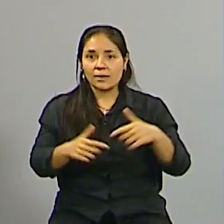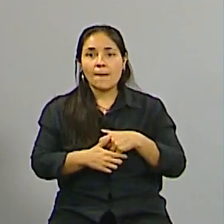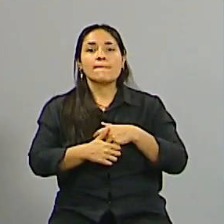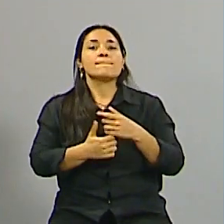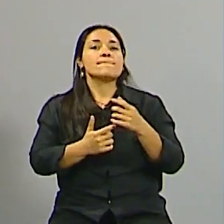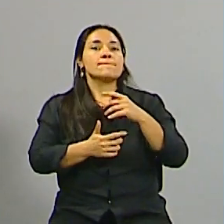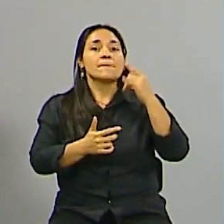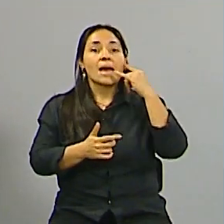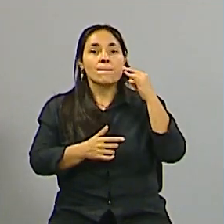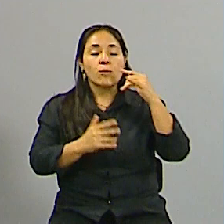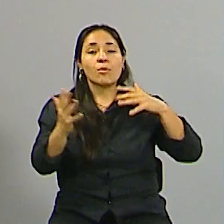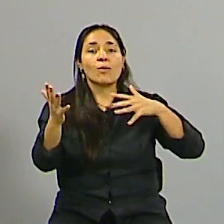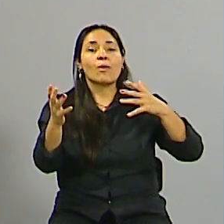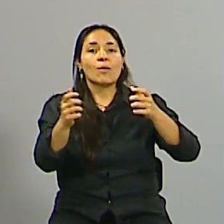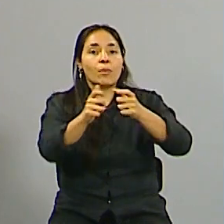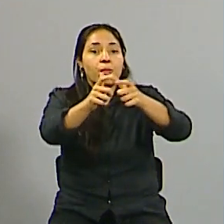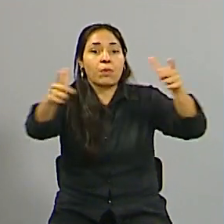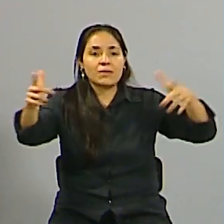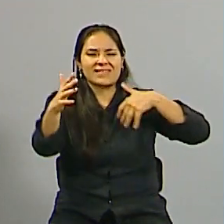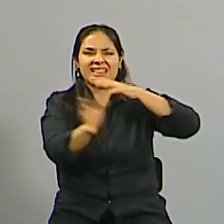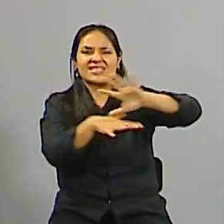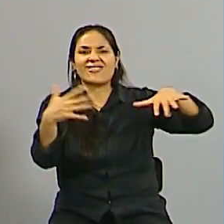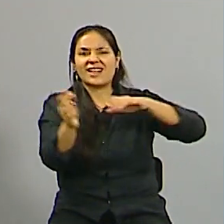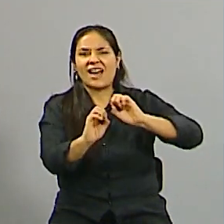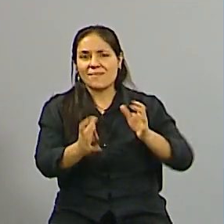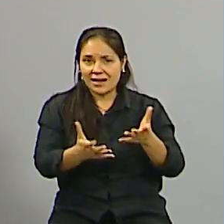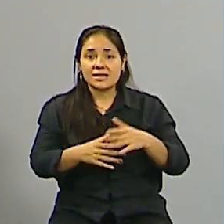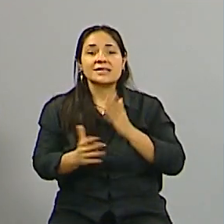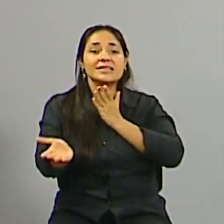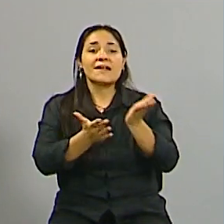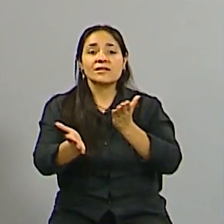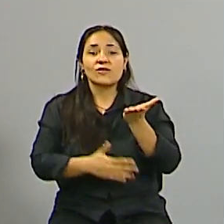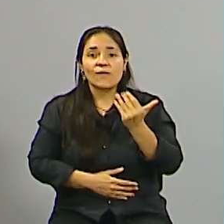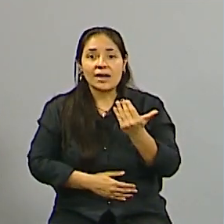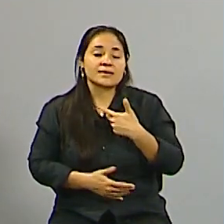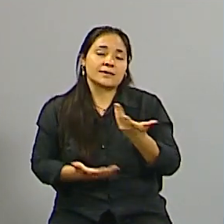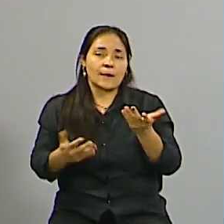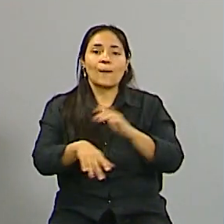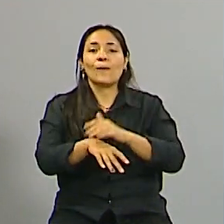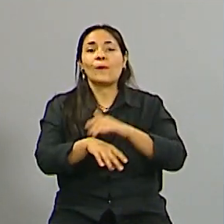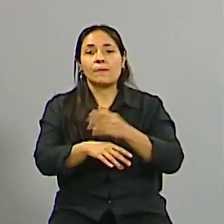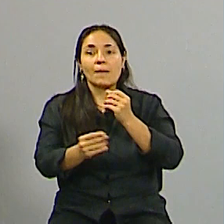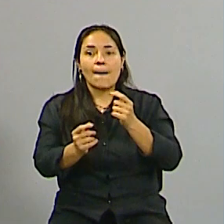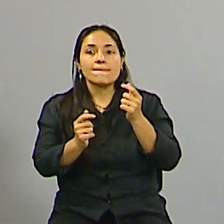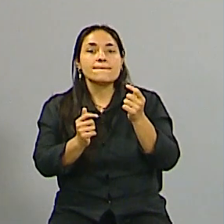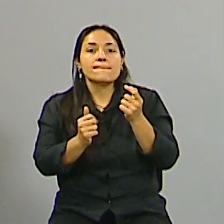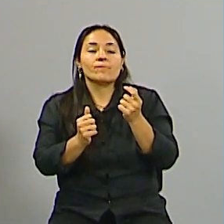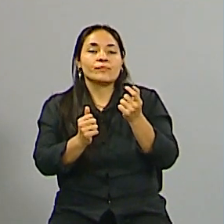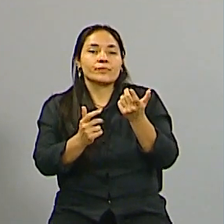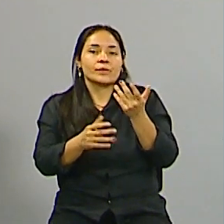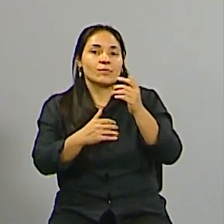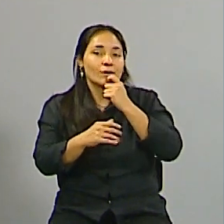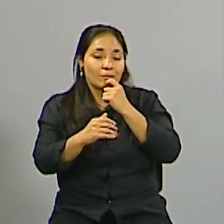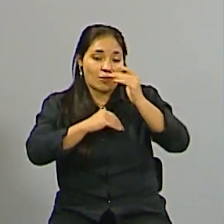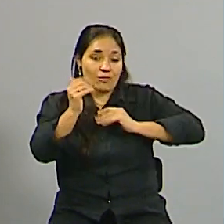desordenado y la falta de servicios se debió a esa falta de planificación. Que hay obras que se hacen y al tiempo